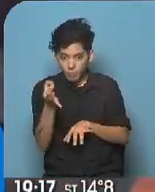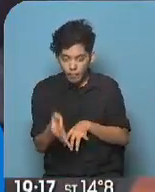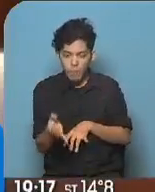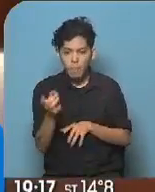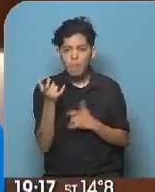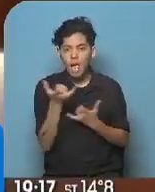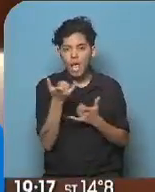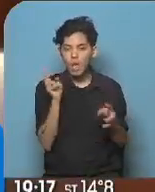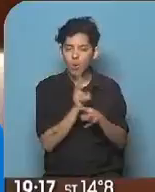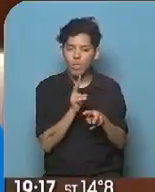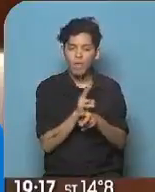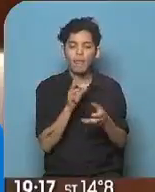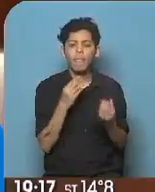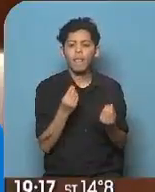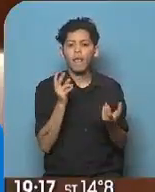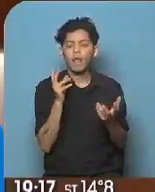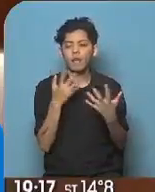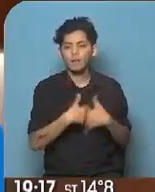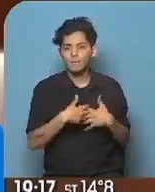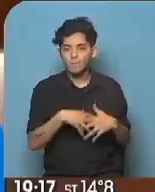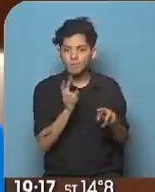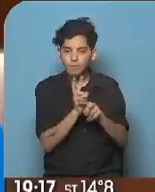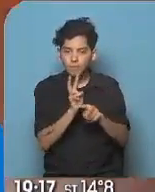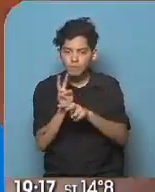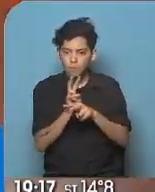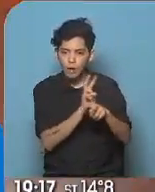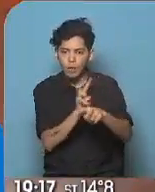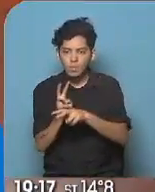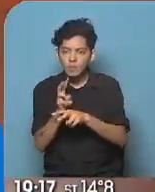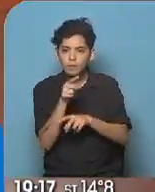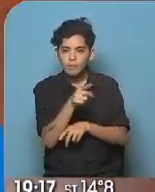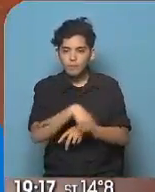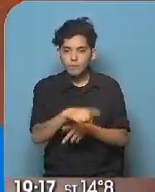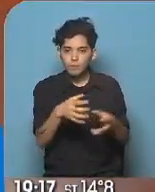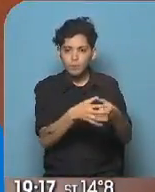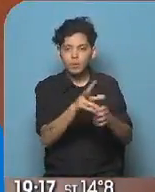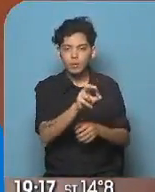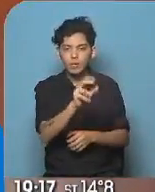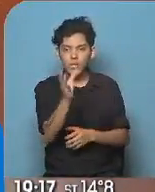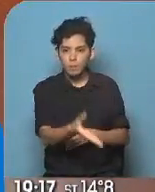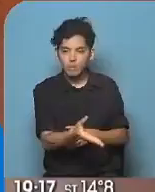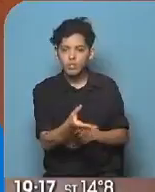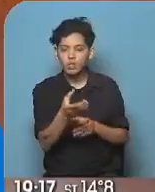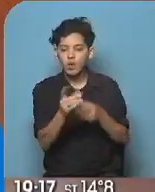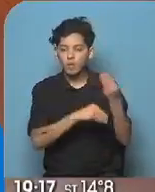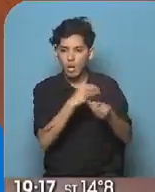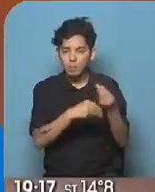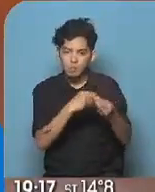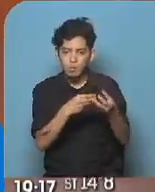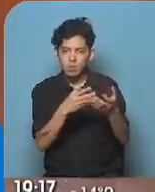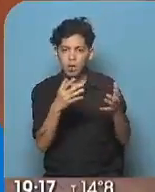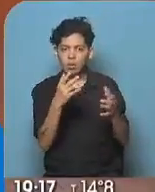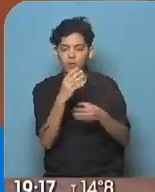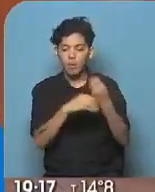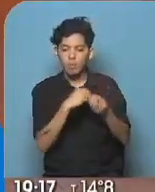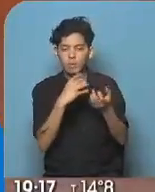recaudos para condenar a ese 30 por ciento de familias familias más pobres 35 por ciento de